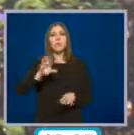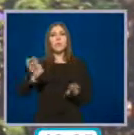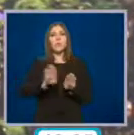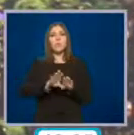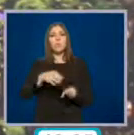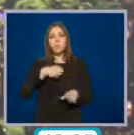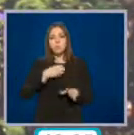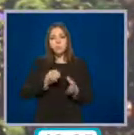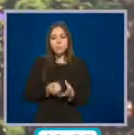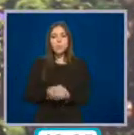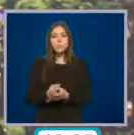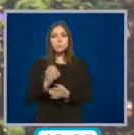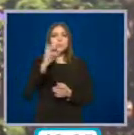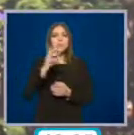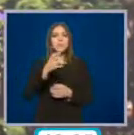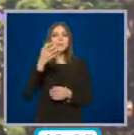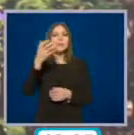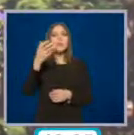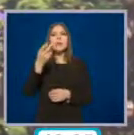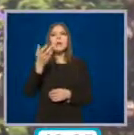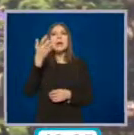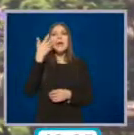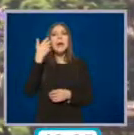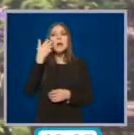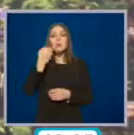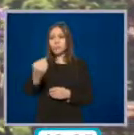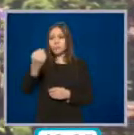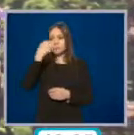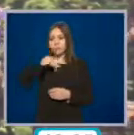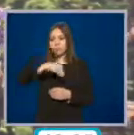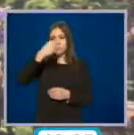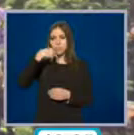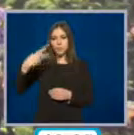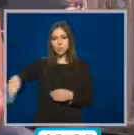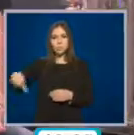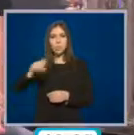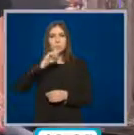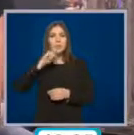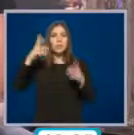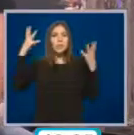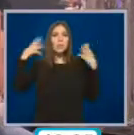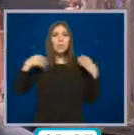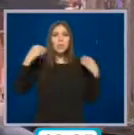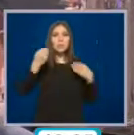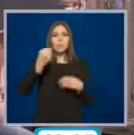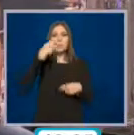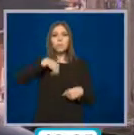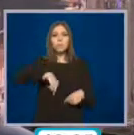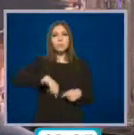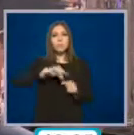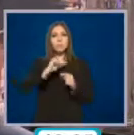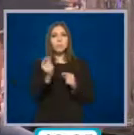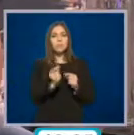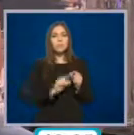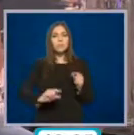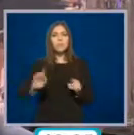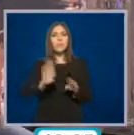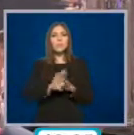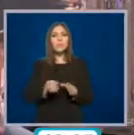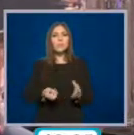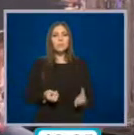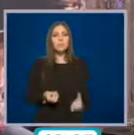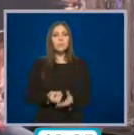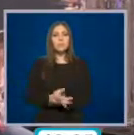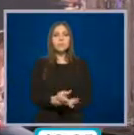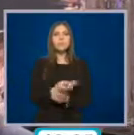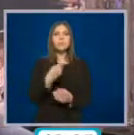que el gato se las come, se acicala, se lo come, pasa al tracto digestivo y lo normal es que las expulse mediante las